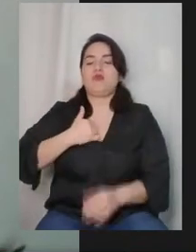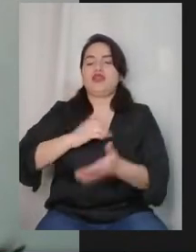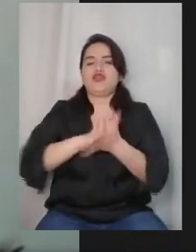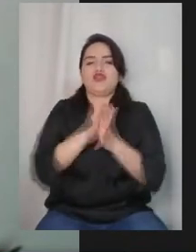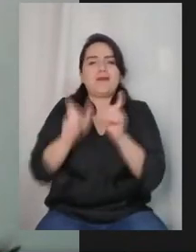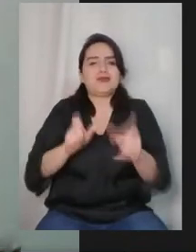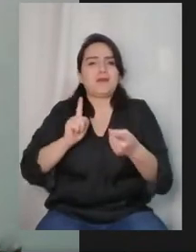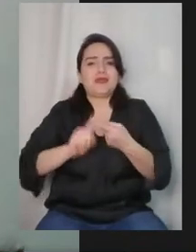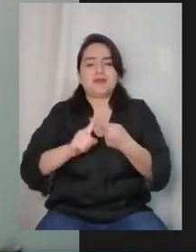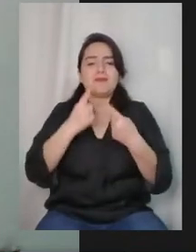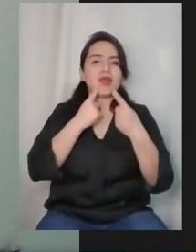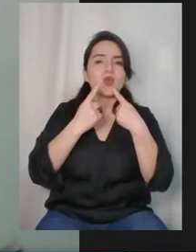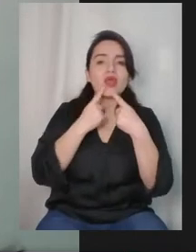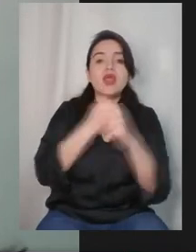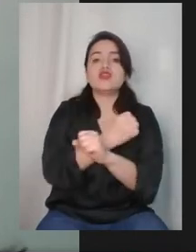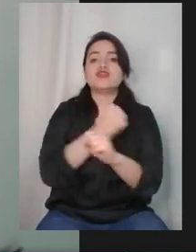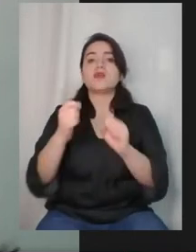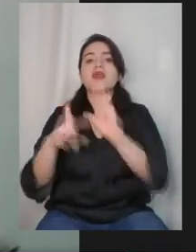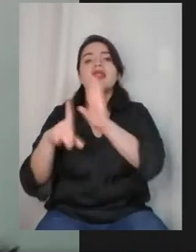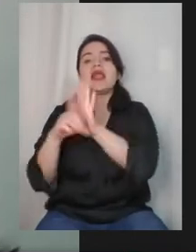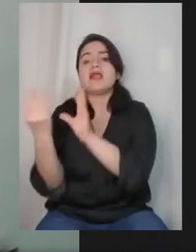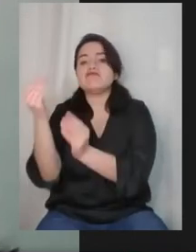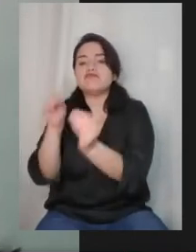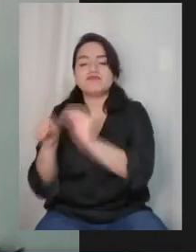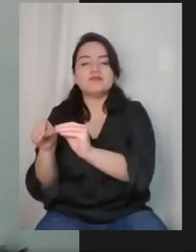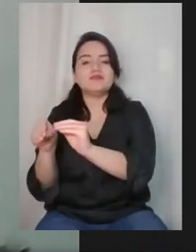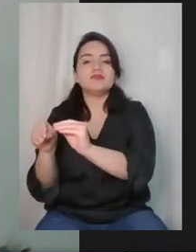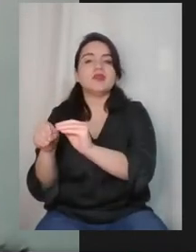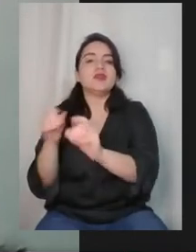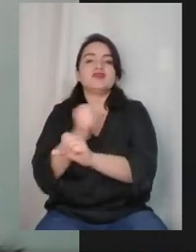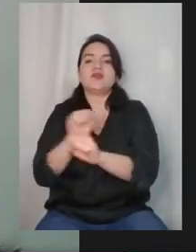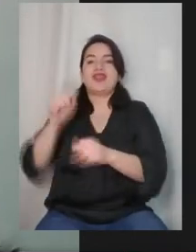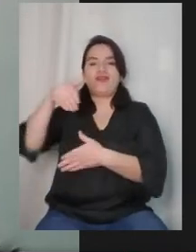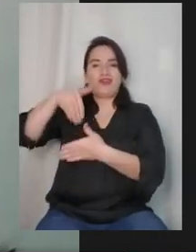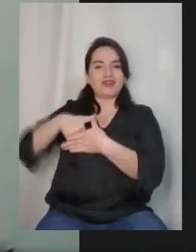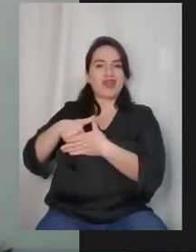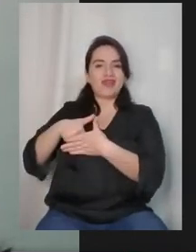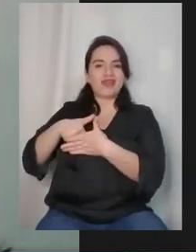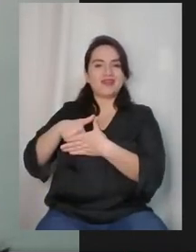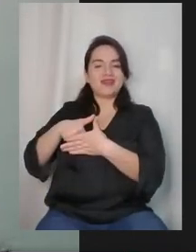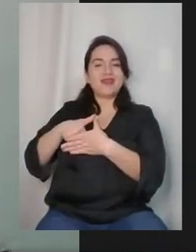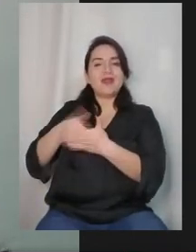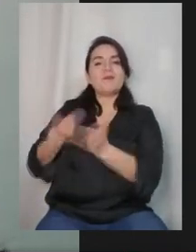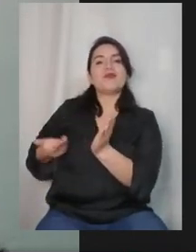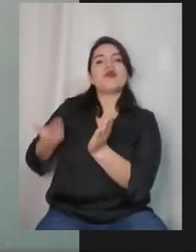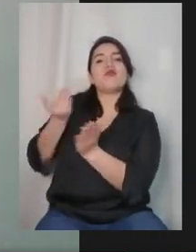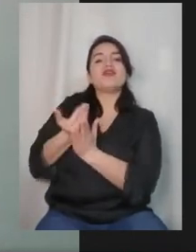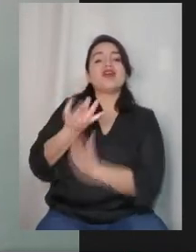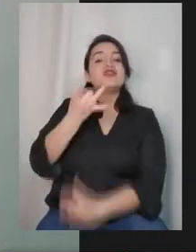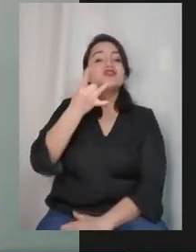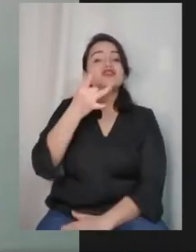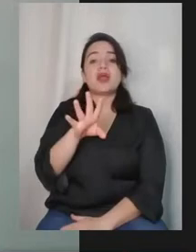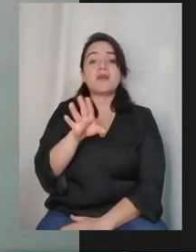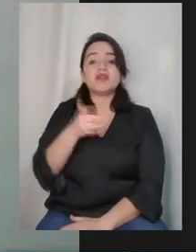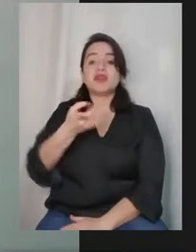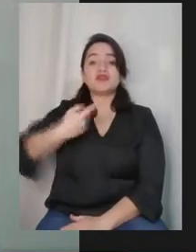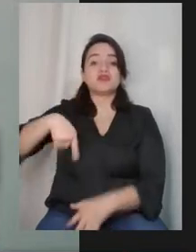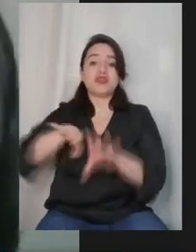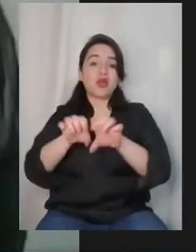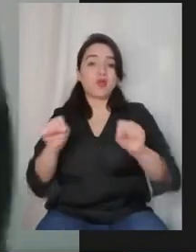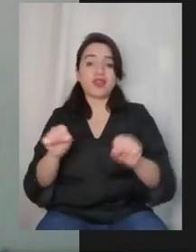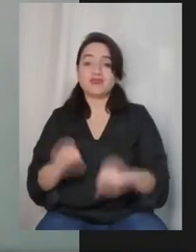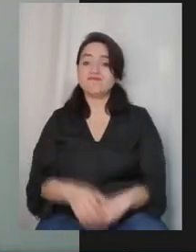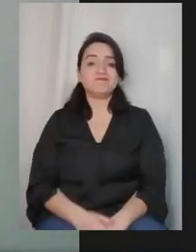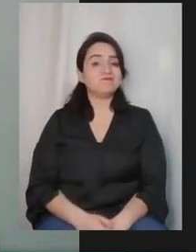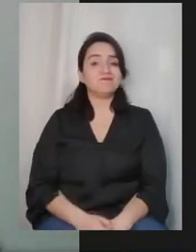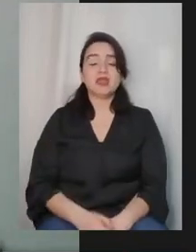puede legislar, no se puede votar una propuesta solamente con los que estamos de acuerdo. Se debe votar con todos y